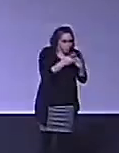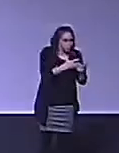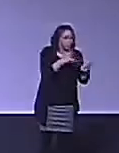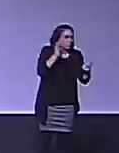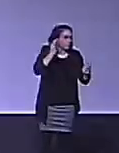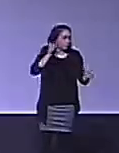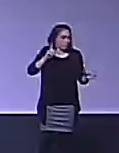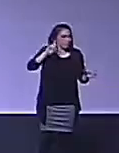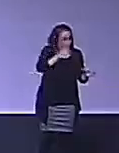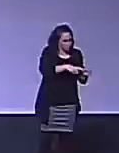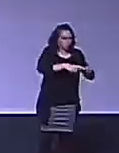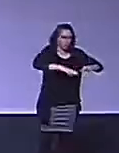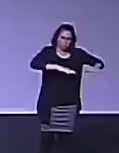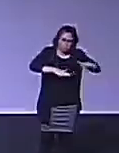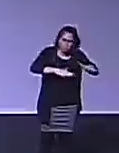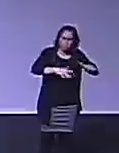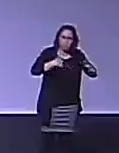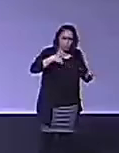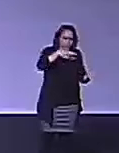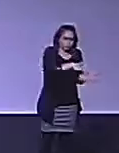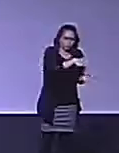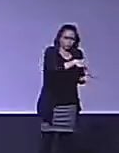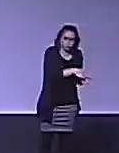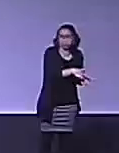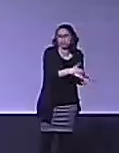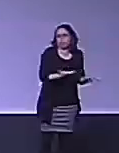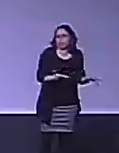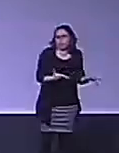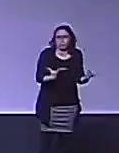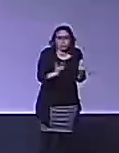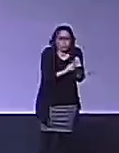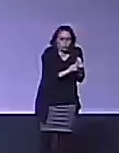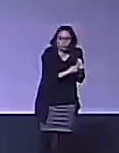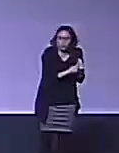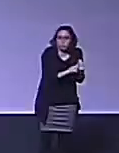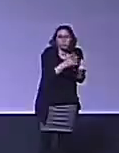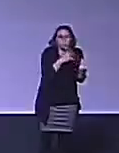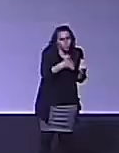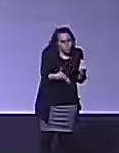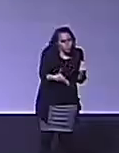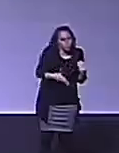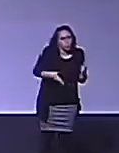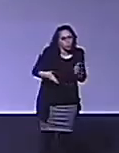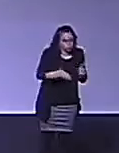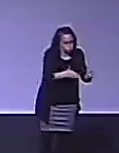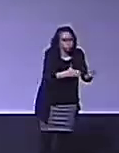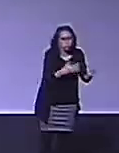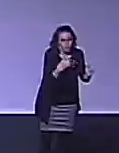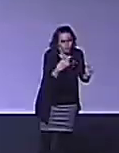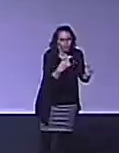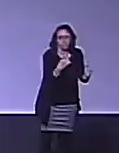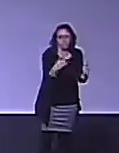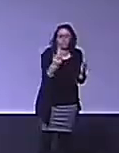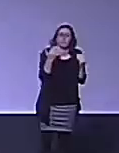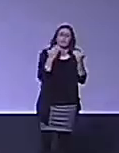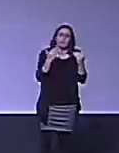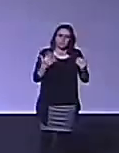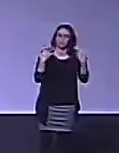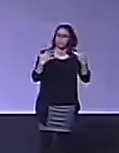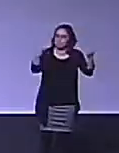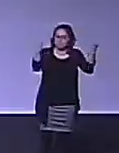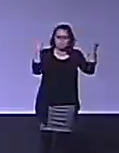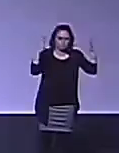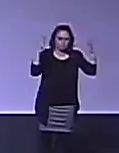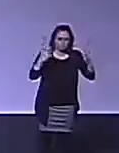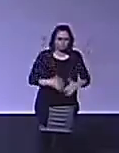participar activamente y estar presentes junto con vosotras porque hay mucho camino todavía por recorrer. Eskerrik asko.